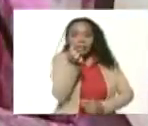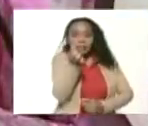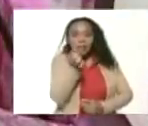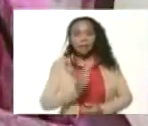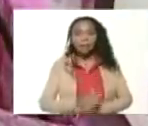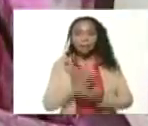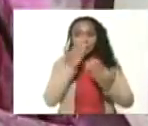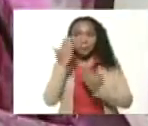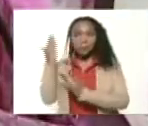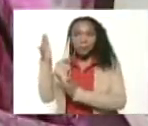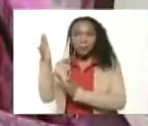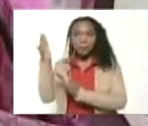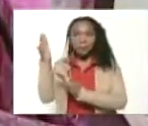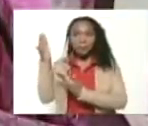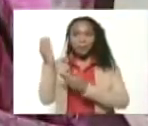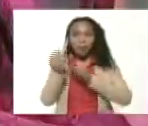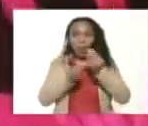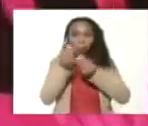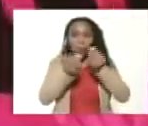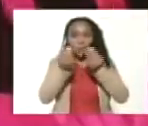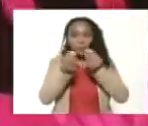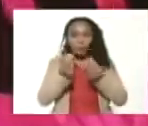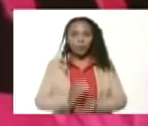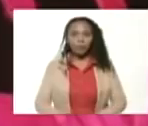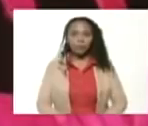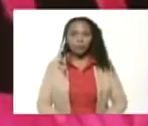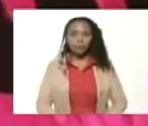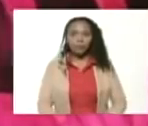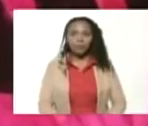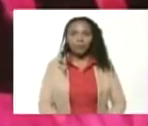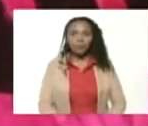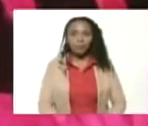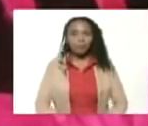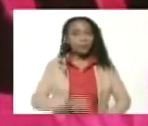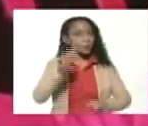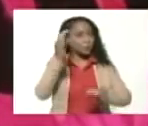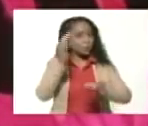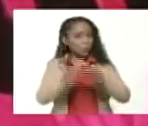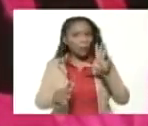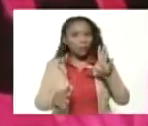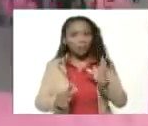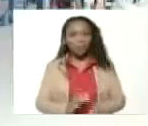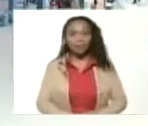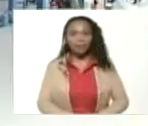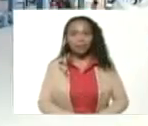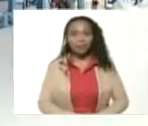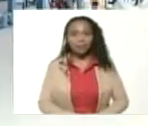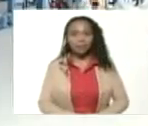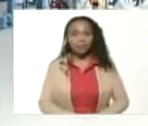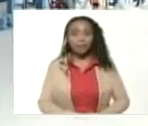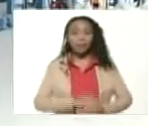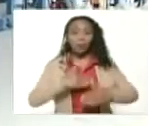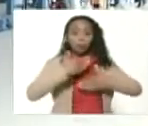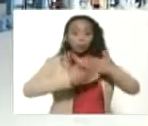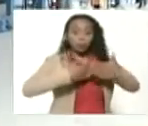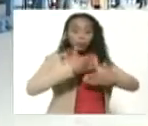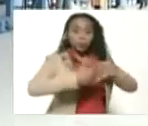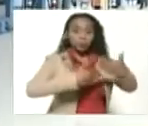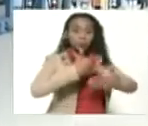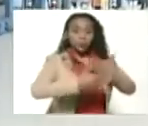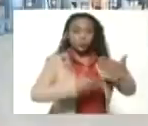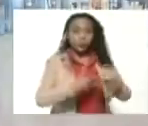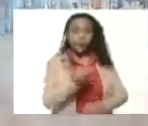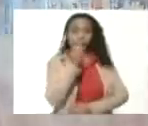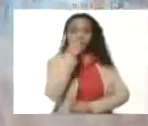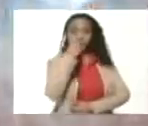acá, la semilla. Suerte, suerte, mira, aquí está. Para producir el alimento